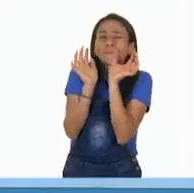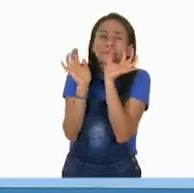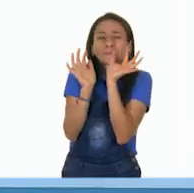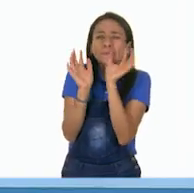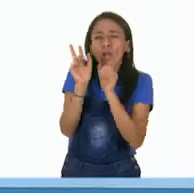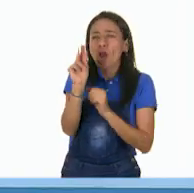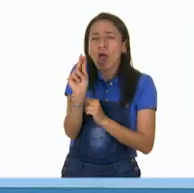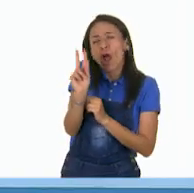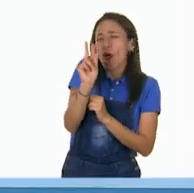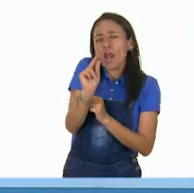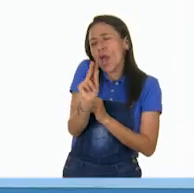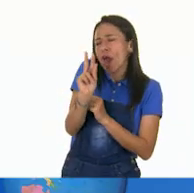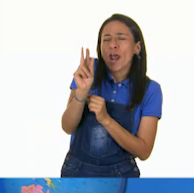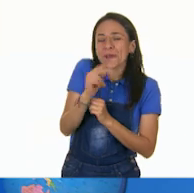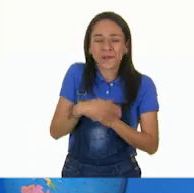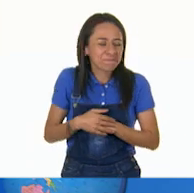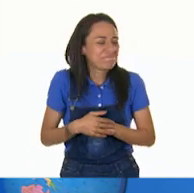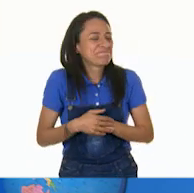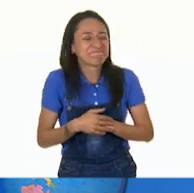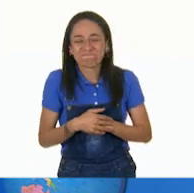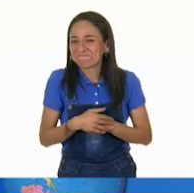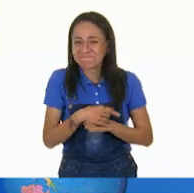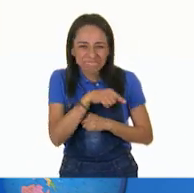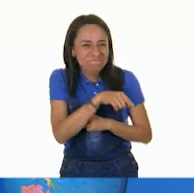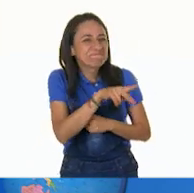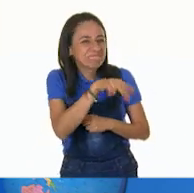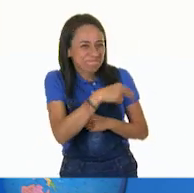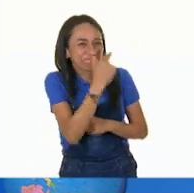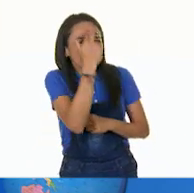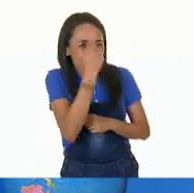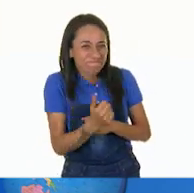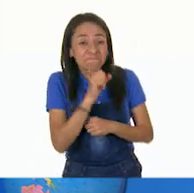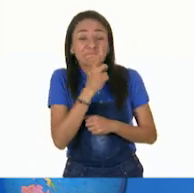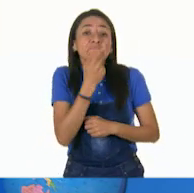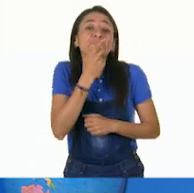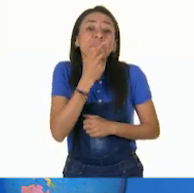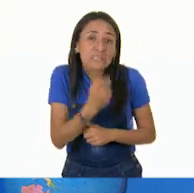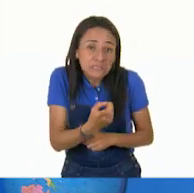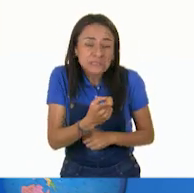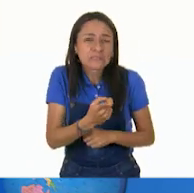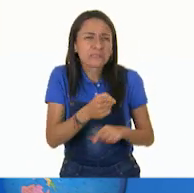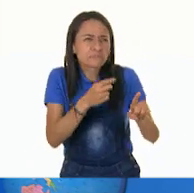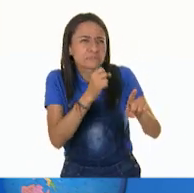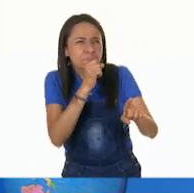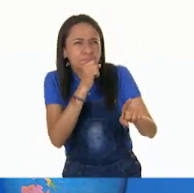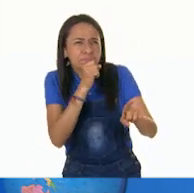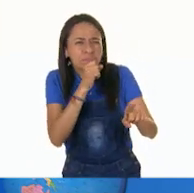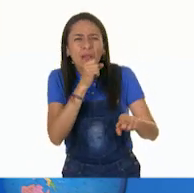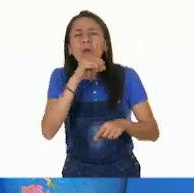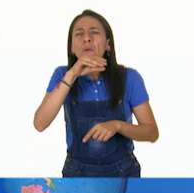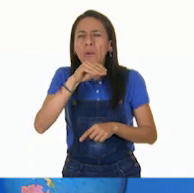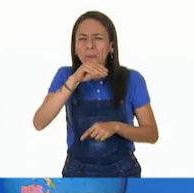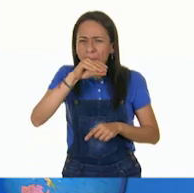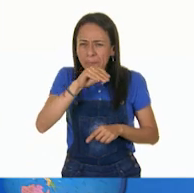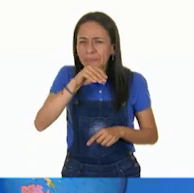tiene razón rehabilitó y también bueno dice que elimina el 99% de